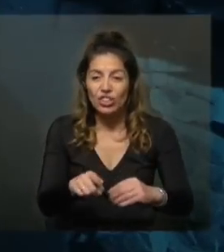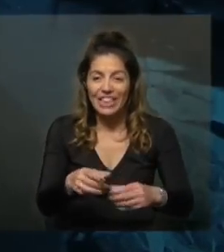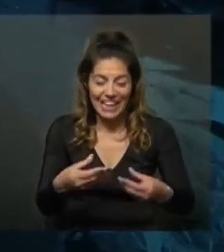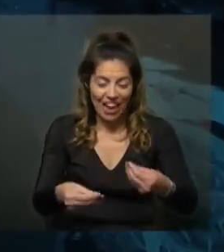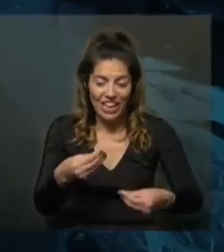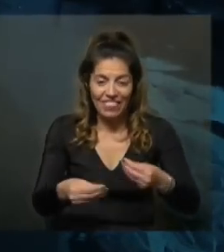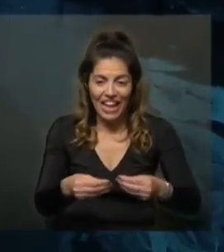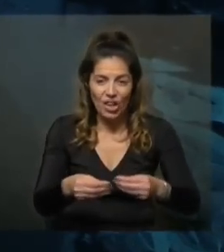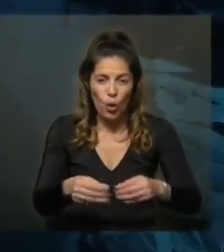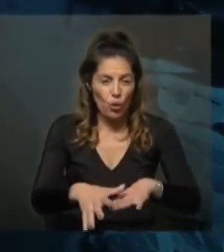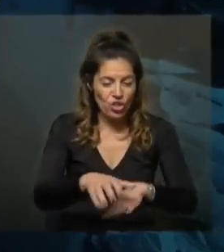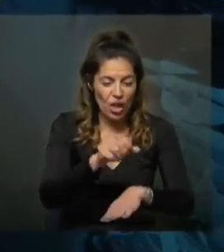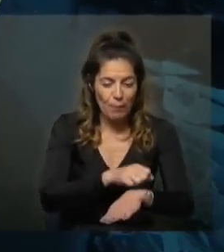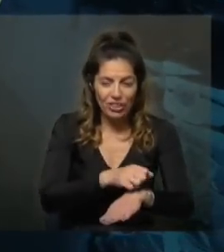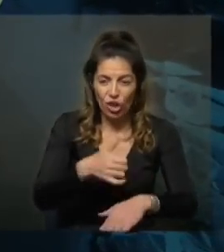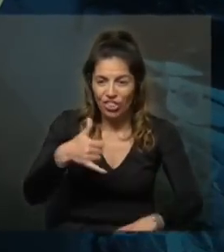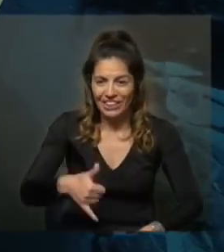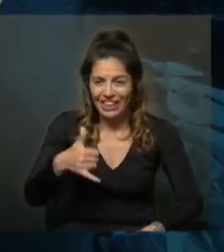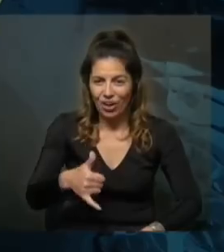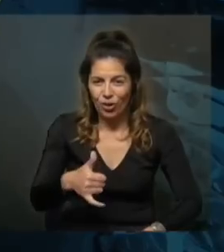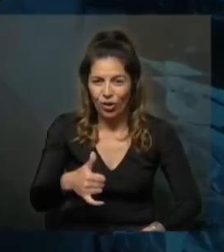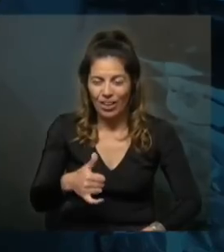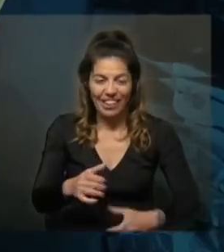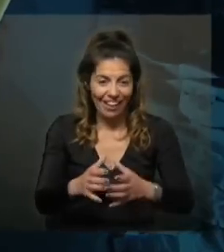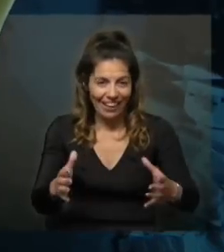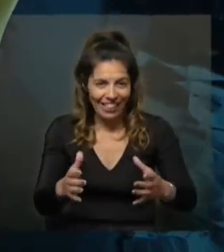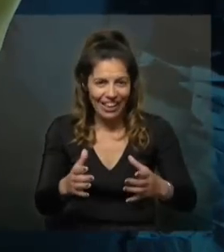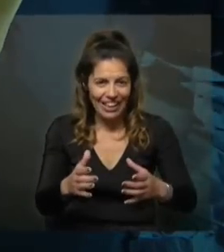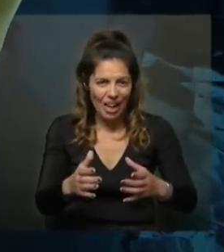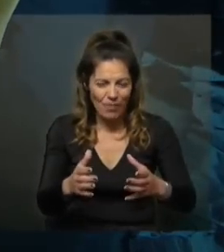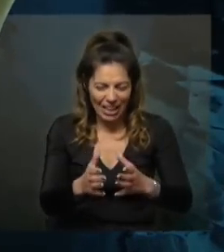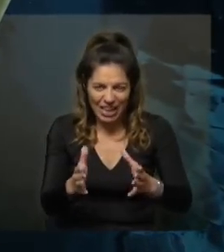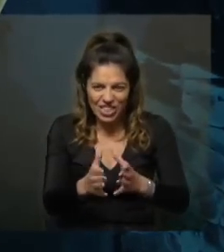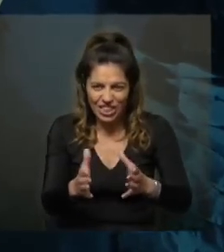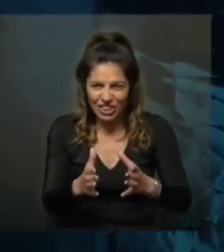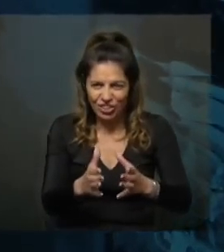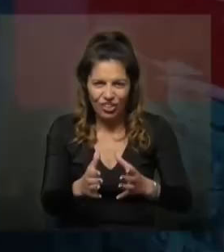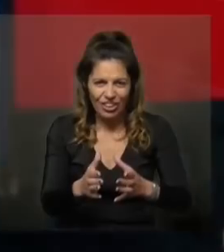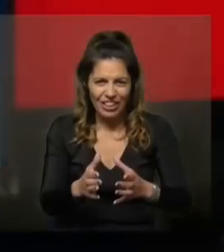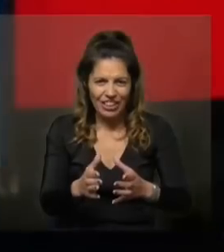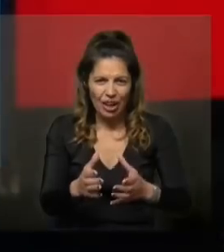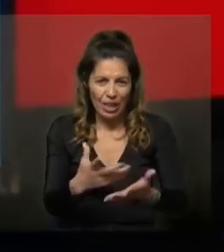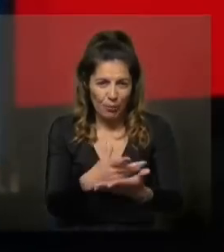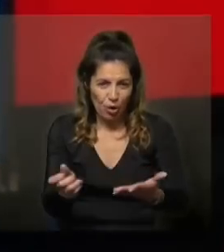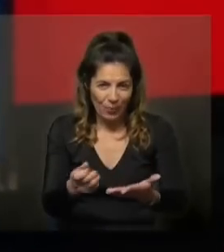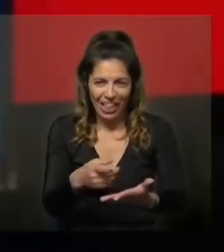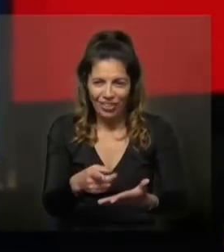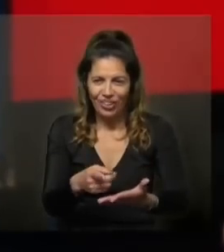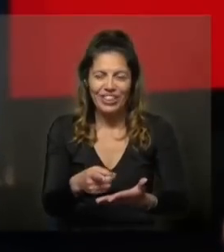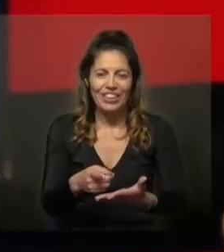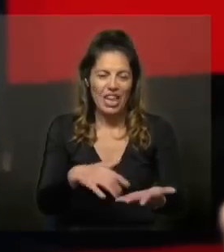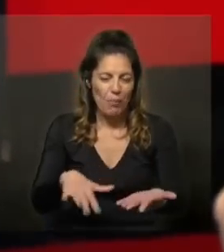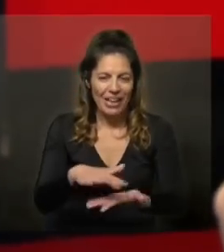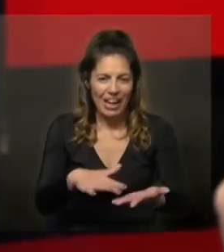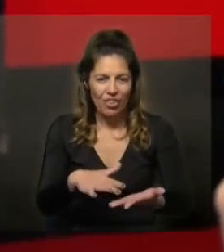el mercado cuatro en Bonanza entonces me dijeron que son malos yo era el más chico entonces